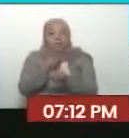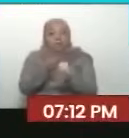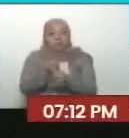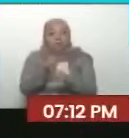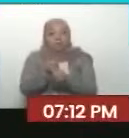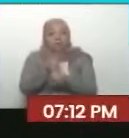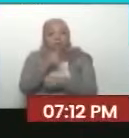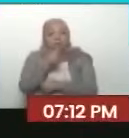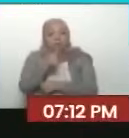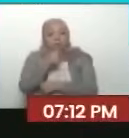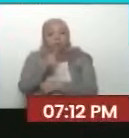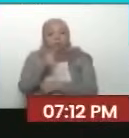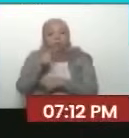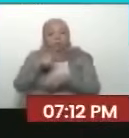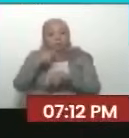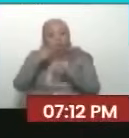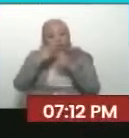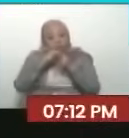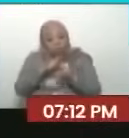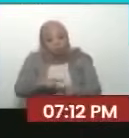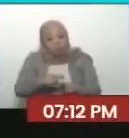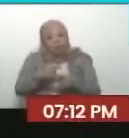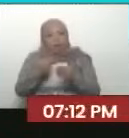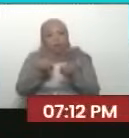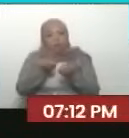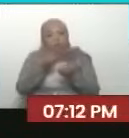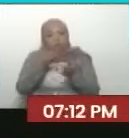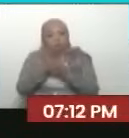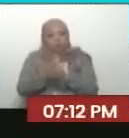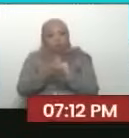la imagen, la obra, el resultado,